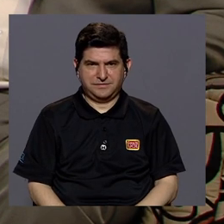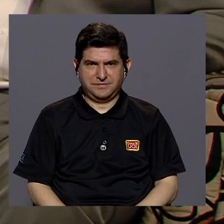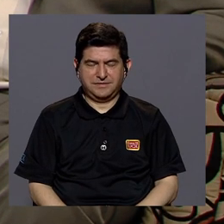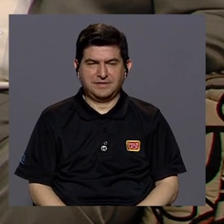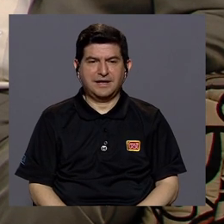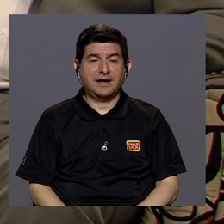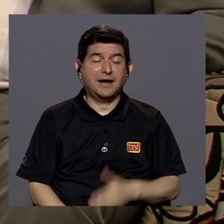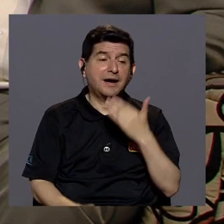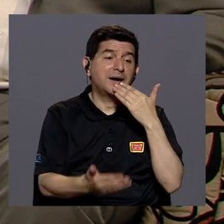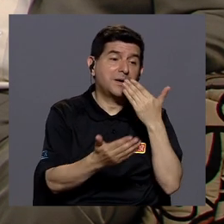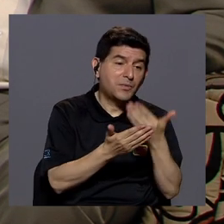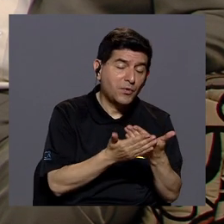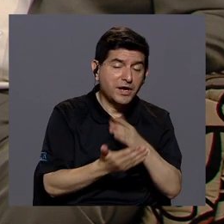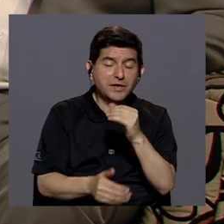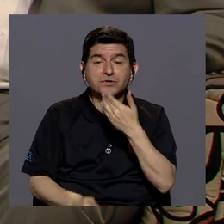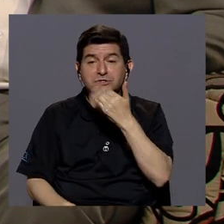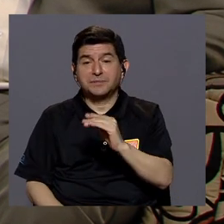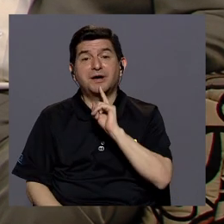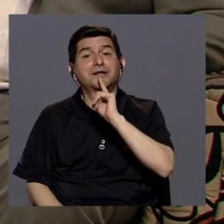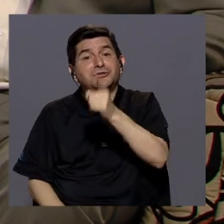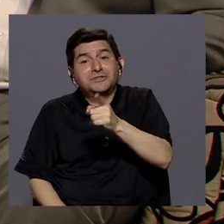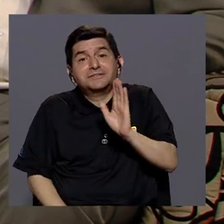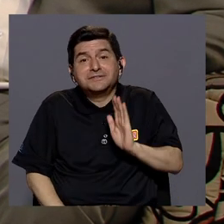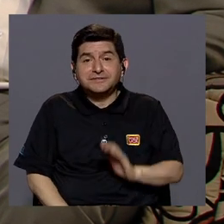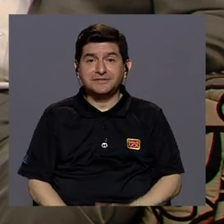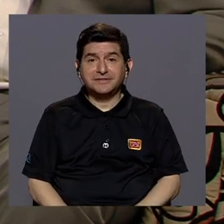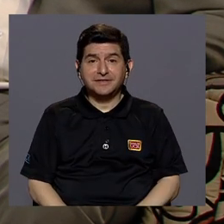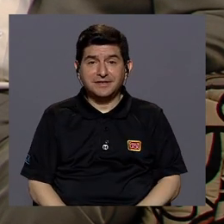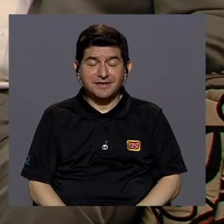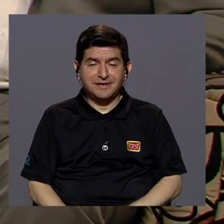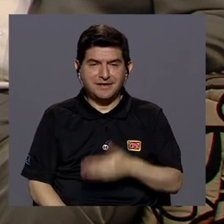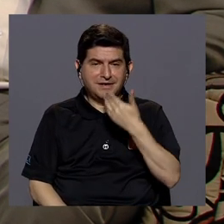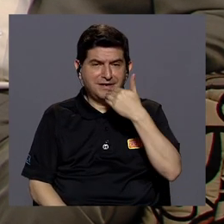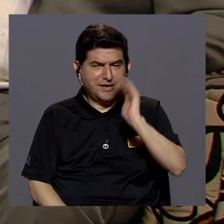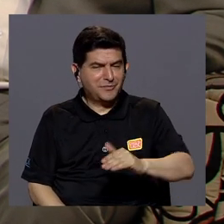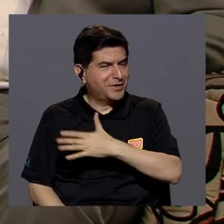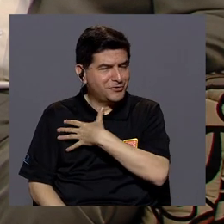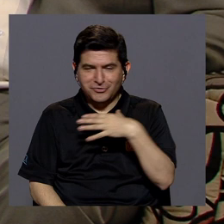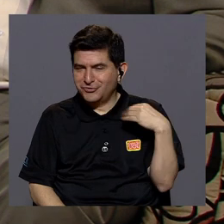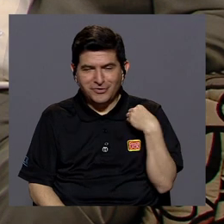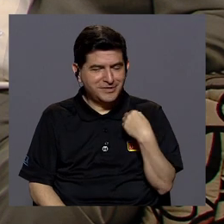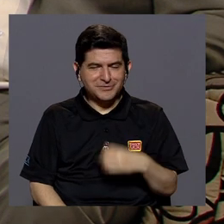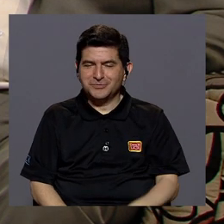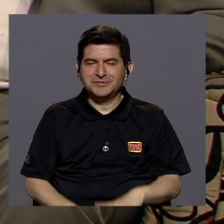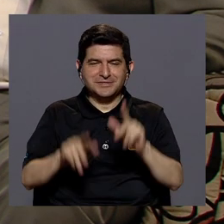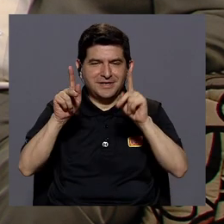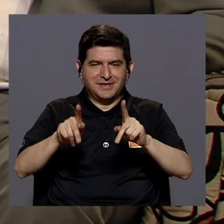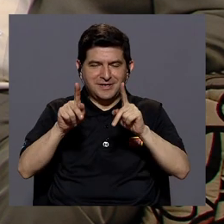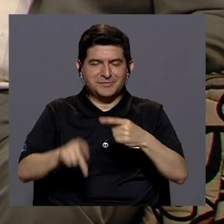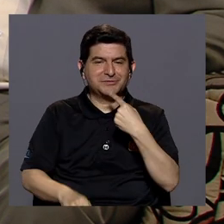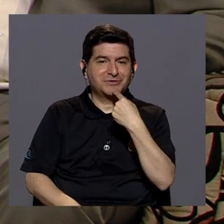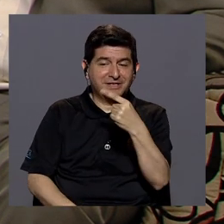hay buenos y hay malos. Uh-huh. Y a los malos no les gusta que les digan que son malos. Uh-huh. ¿Verdad?